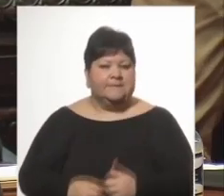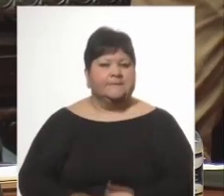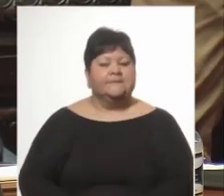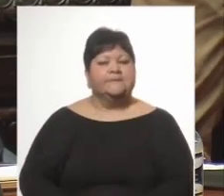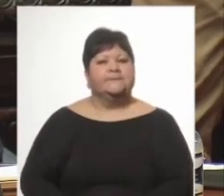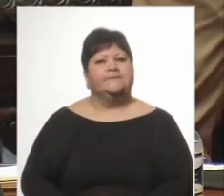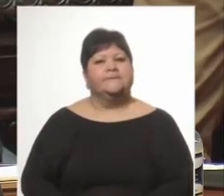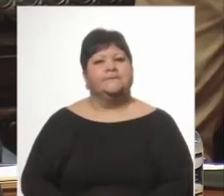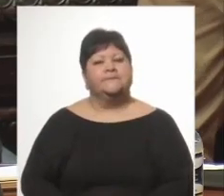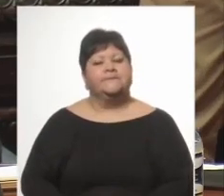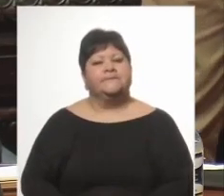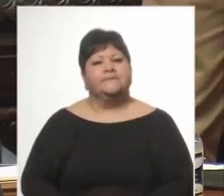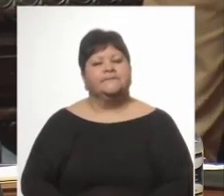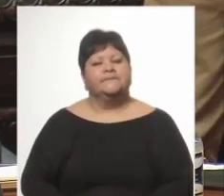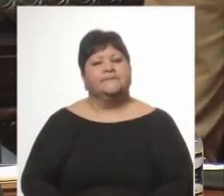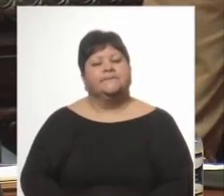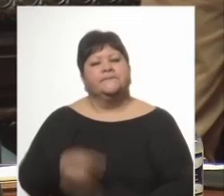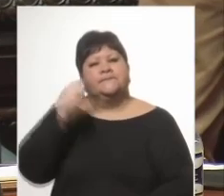Se consideró